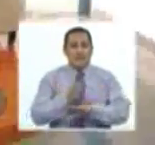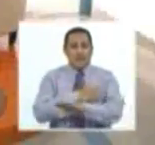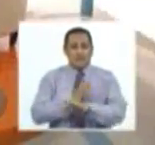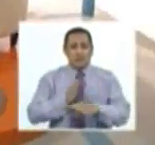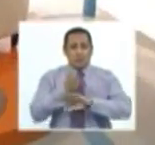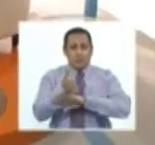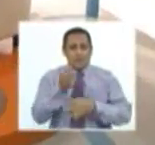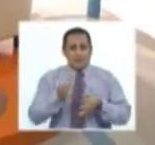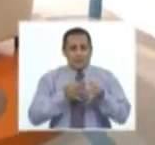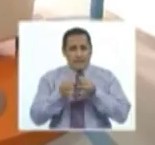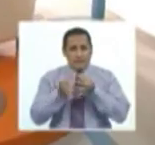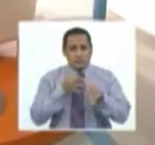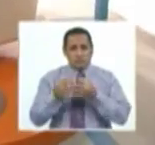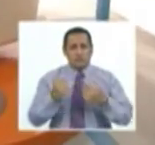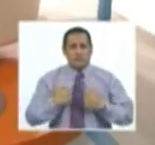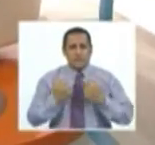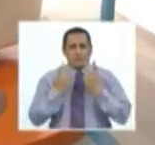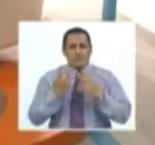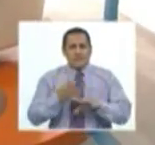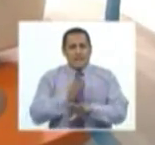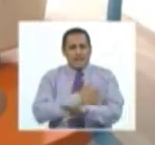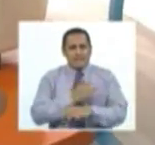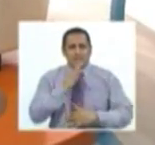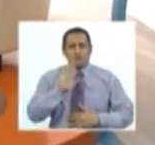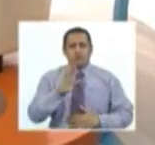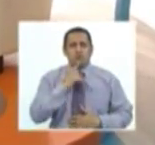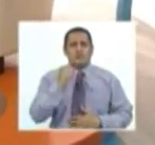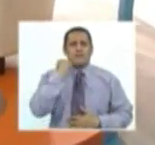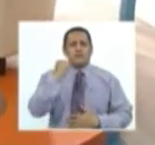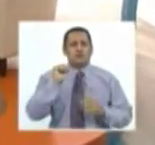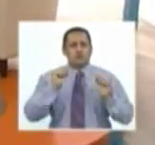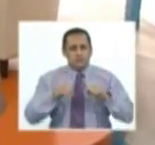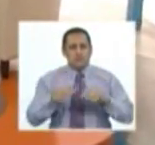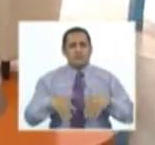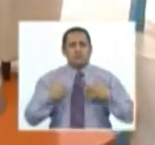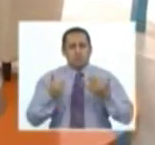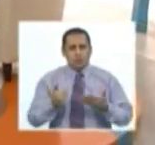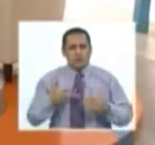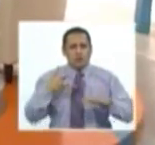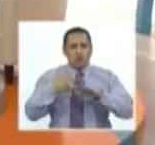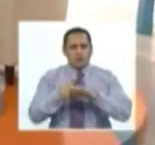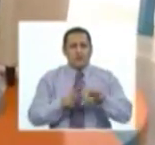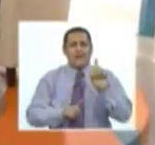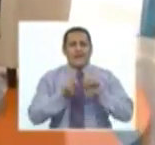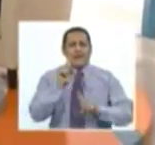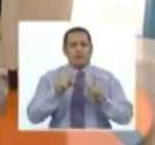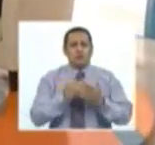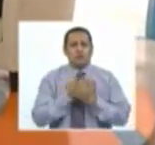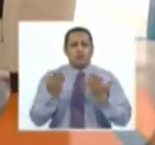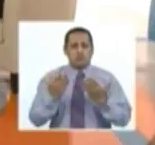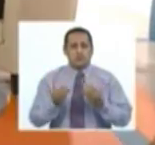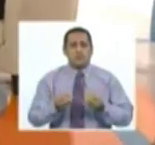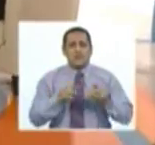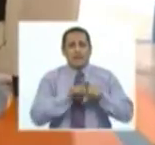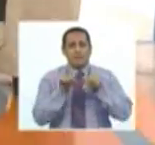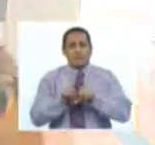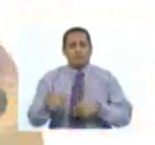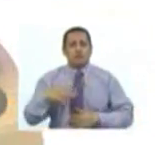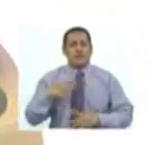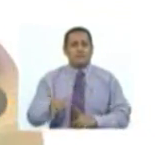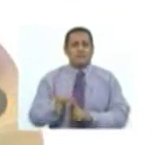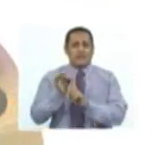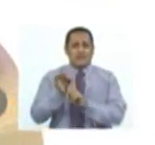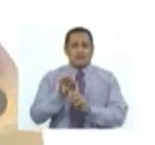entra al detalle, al nivel técnico, se da cuenta que a veces este derecho sí puede ser restringido en algunas situaciones muy